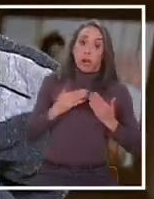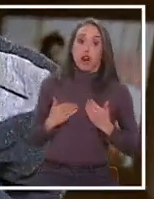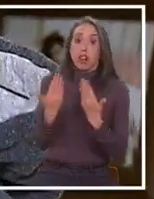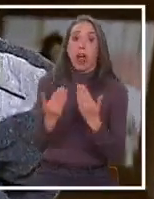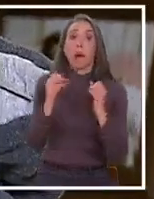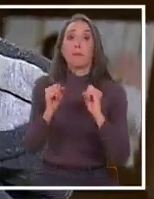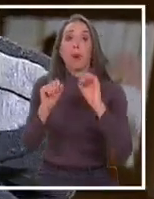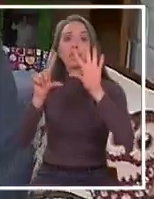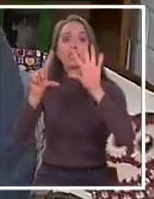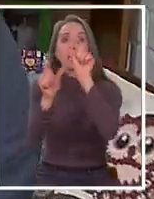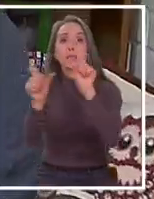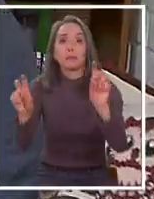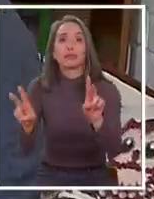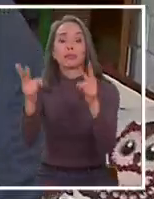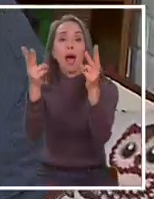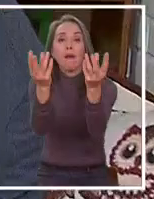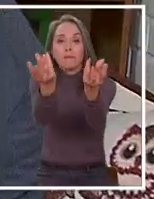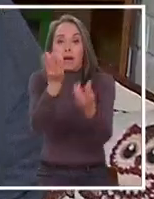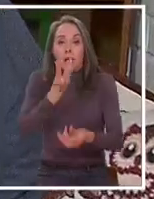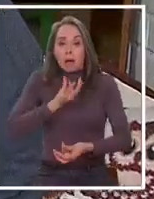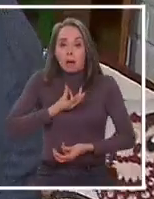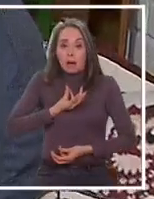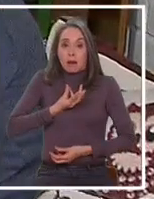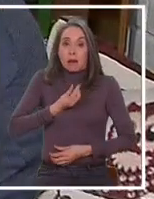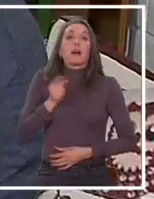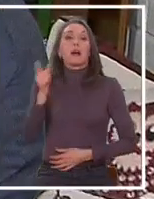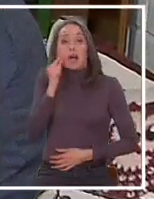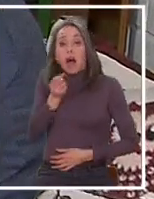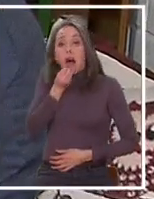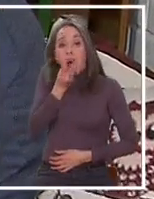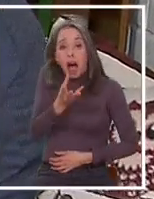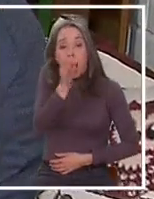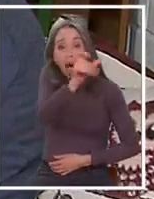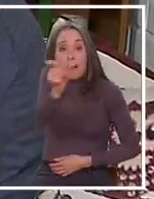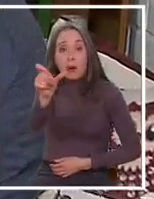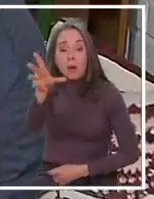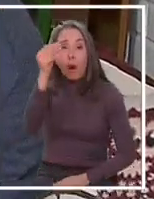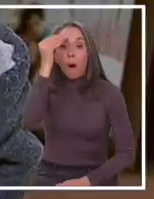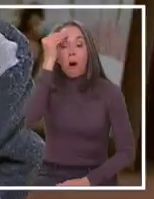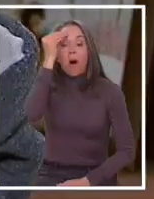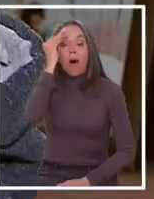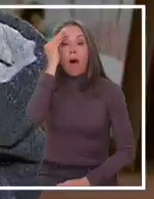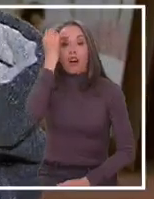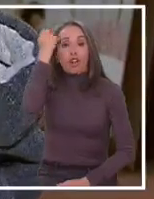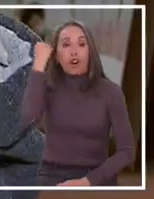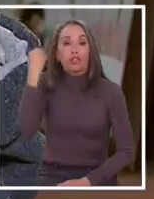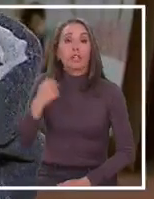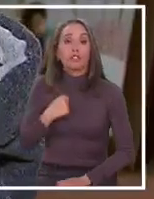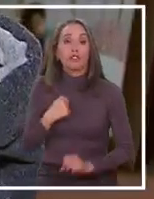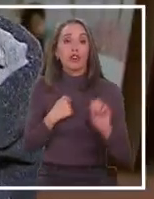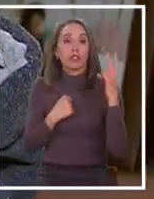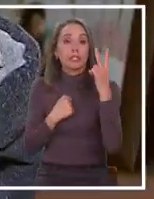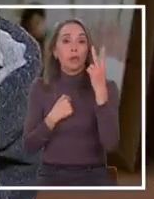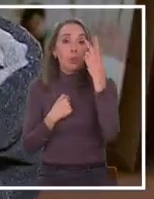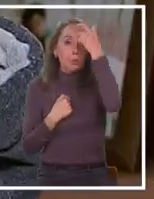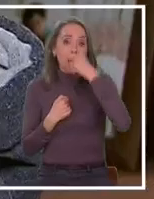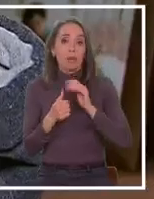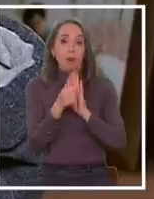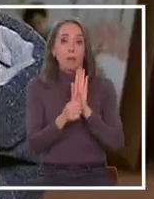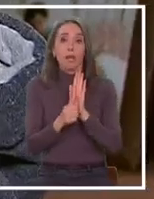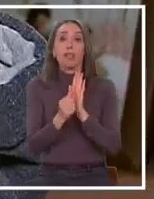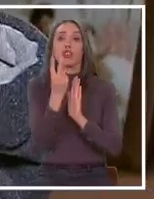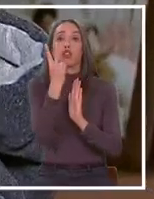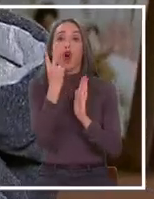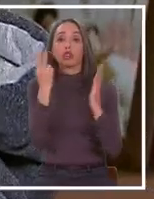sola persona órganos. Héctor da su testimonio para crear conciencia. Yo soy el segundo trasplantado